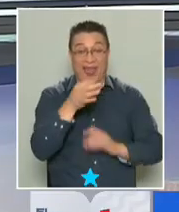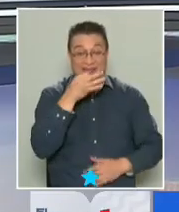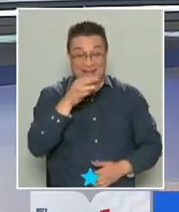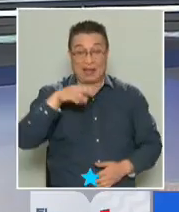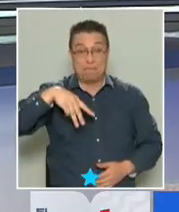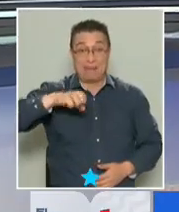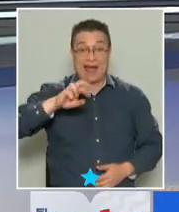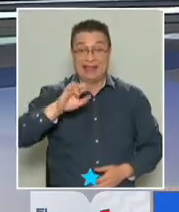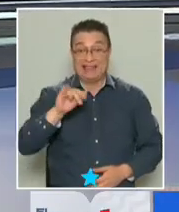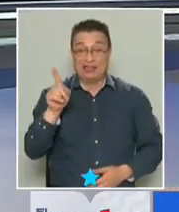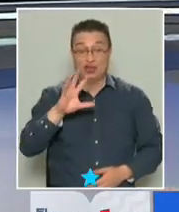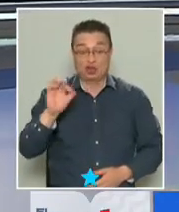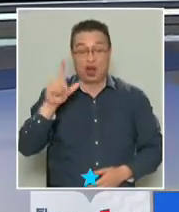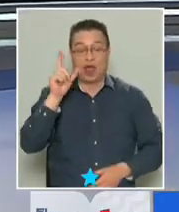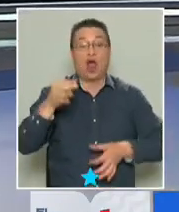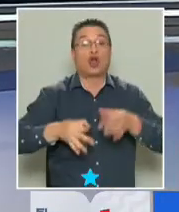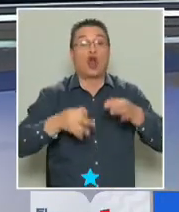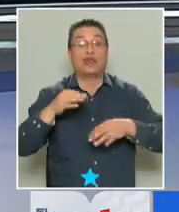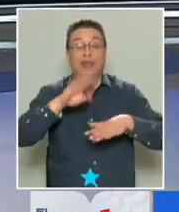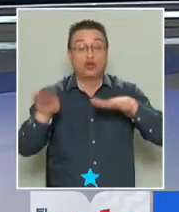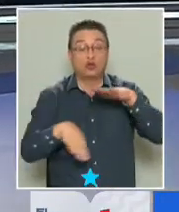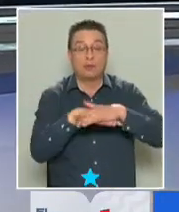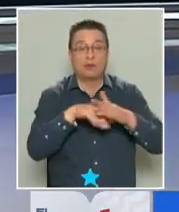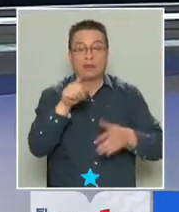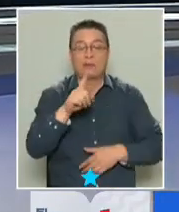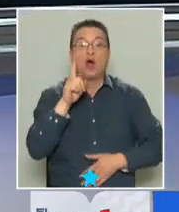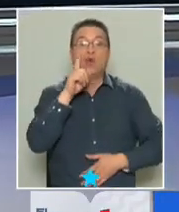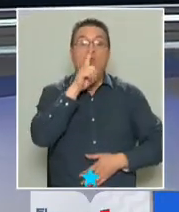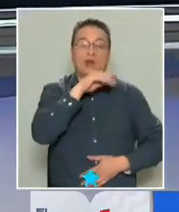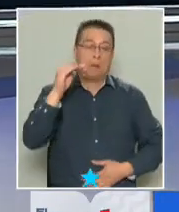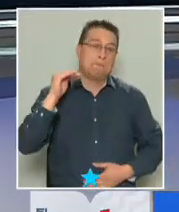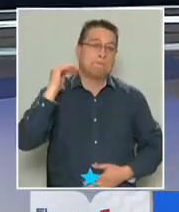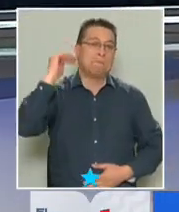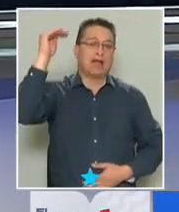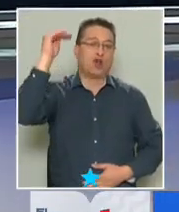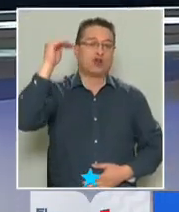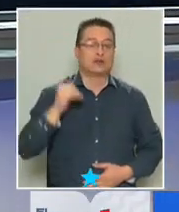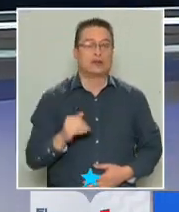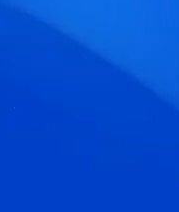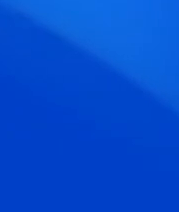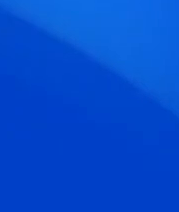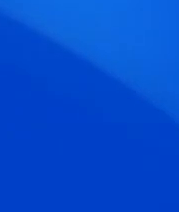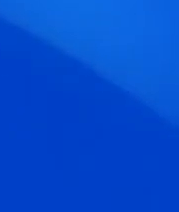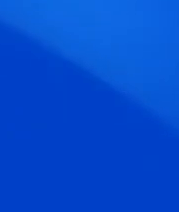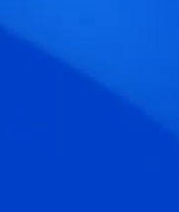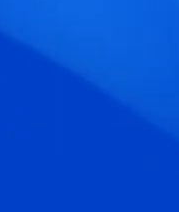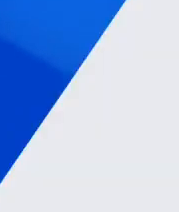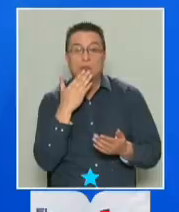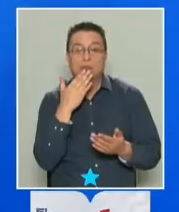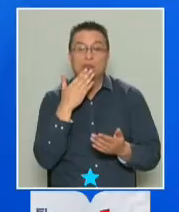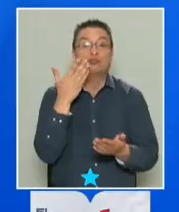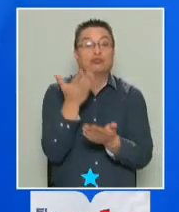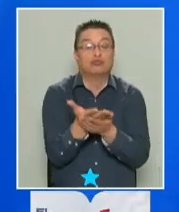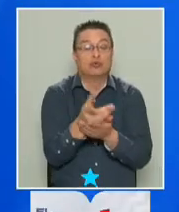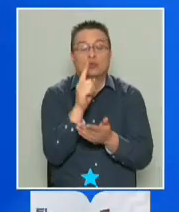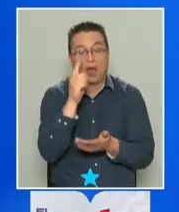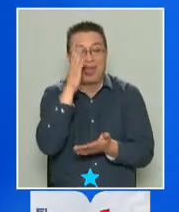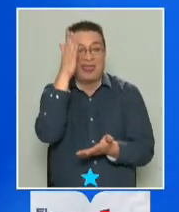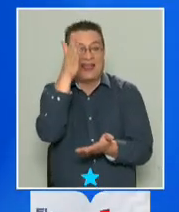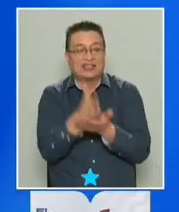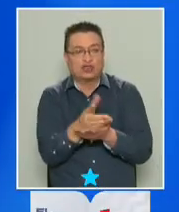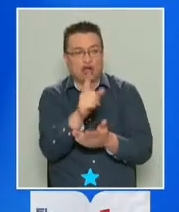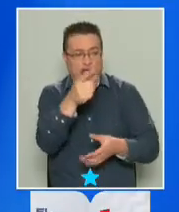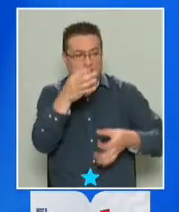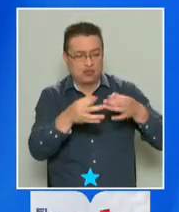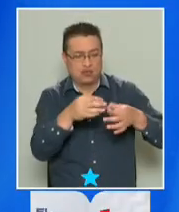que tiene que ver con la corte suprema como última instancia leo brevemente impugnaciones contar las decisiones de la